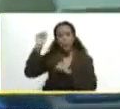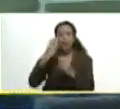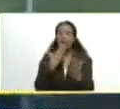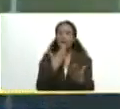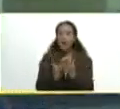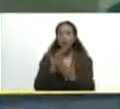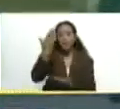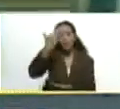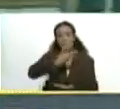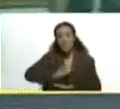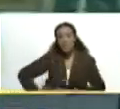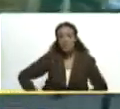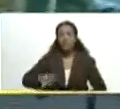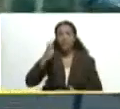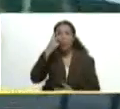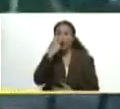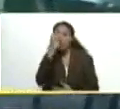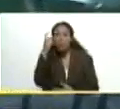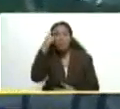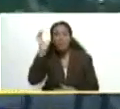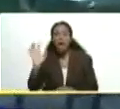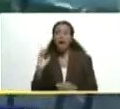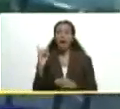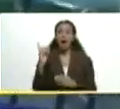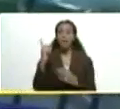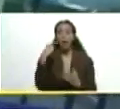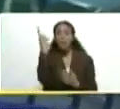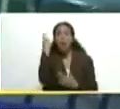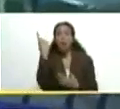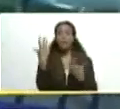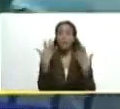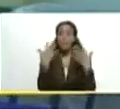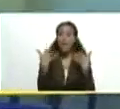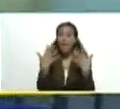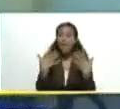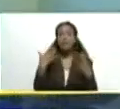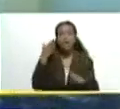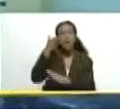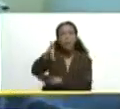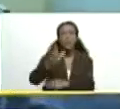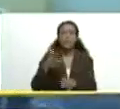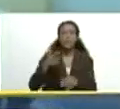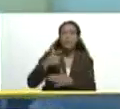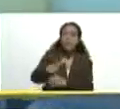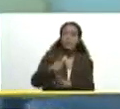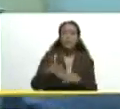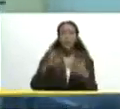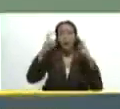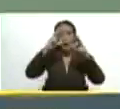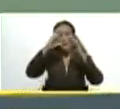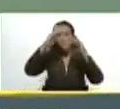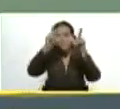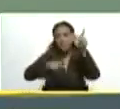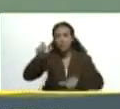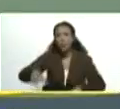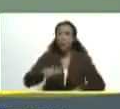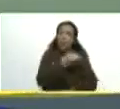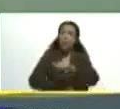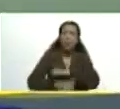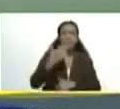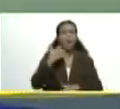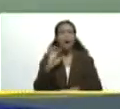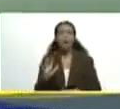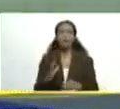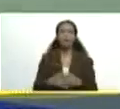todo, presidente. Y en estos días tendremos una ambulancia nueva de paquete, gracias al gobernador del estado, por medio de usted, presidente. Muchas gracias. Que Dios